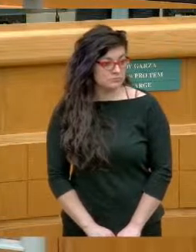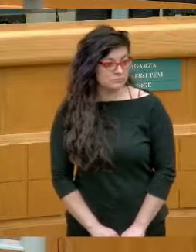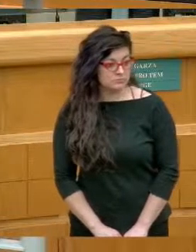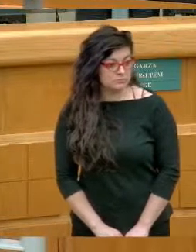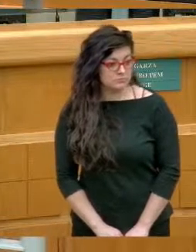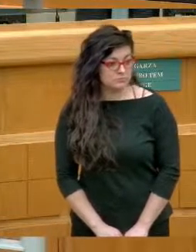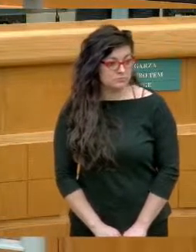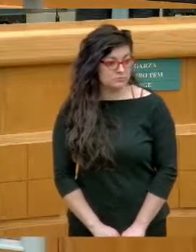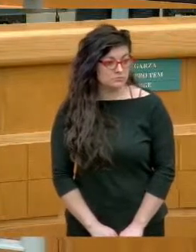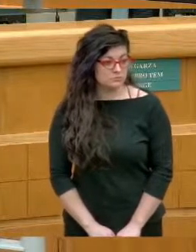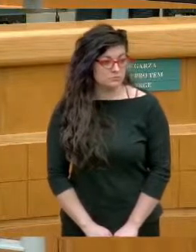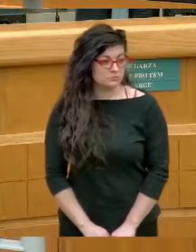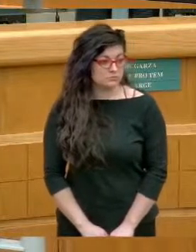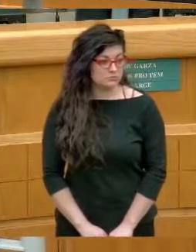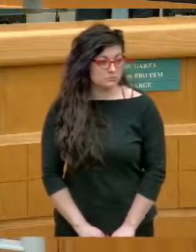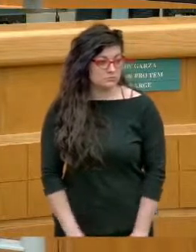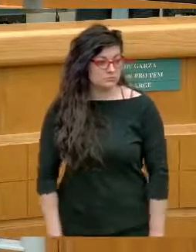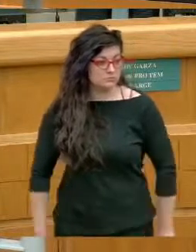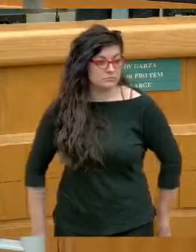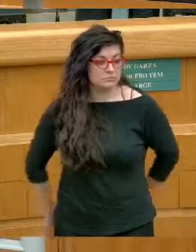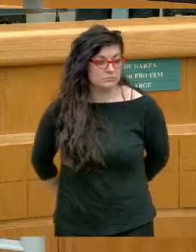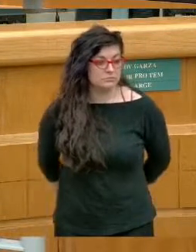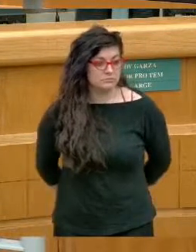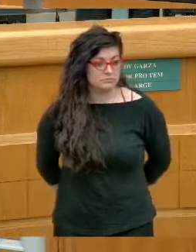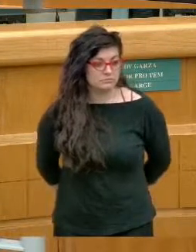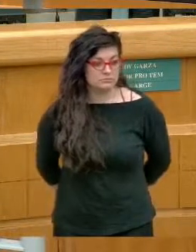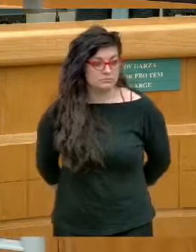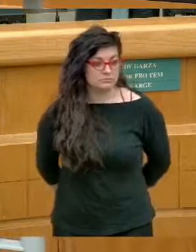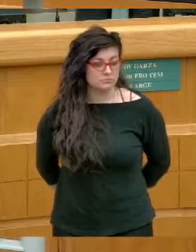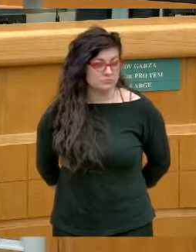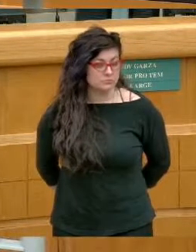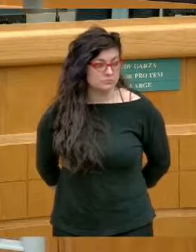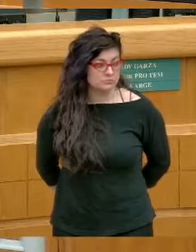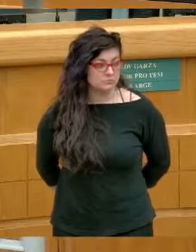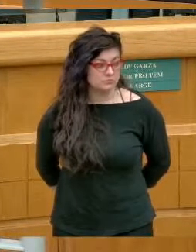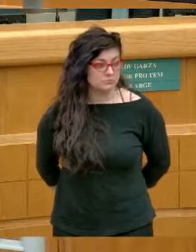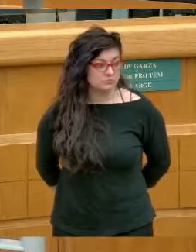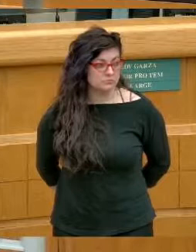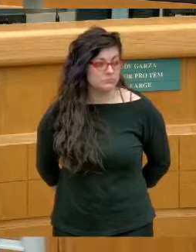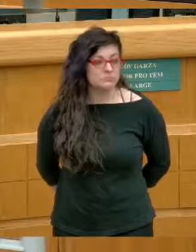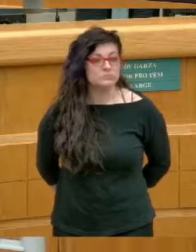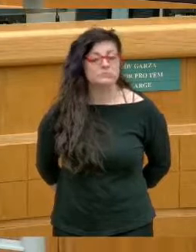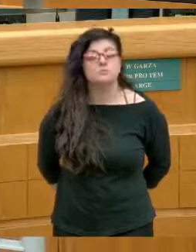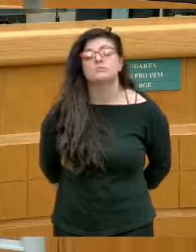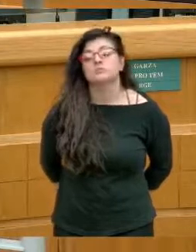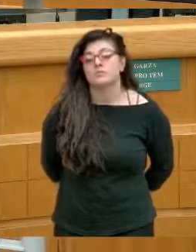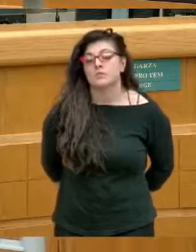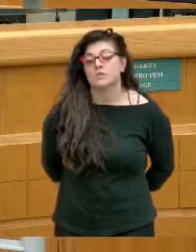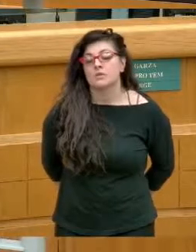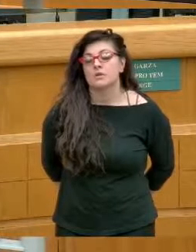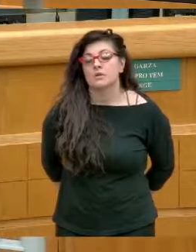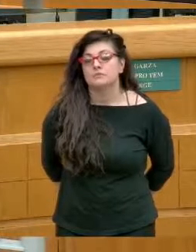como las personas enfermas. Y si está enfermo, quédese en su casa hasta que esté completamente recuperado.